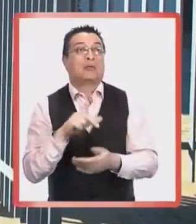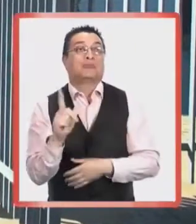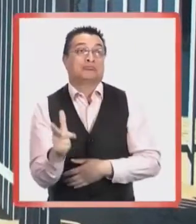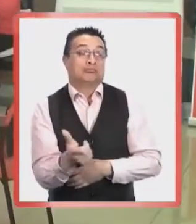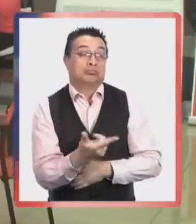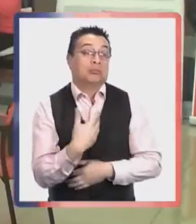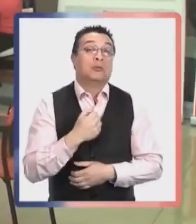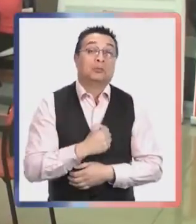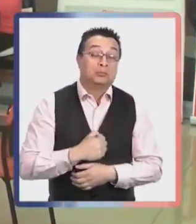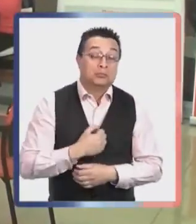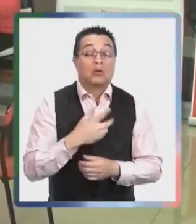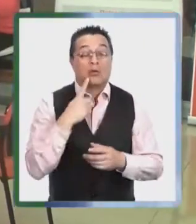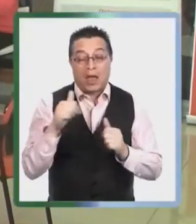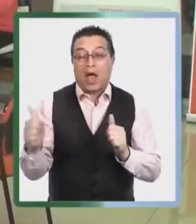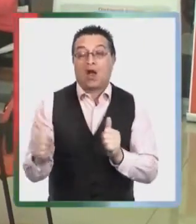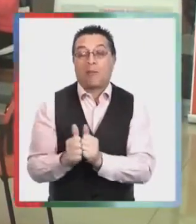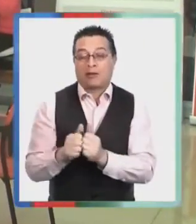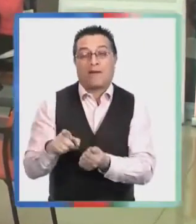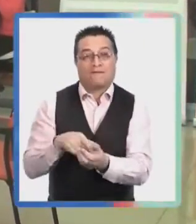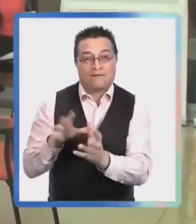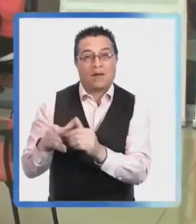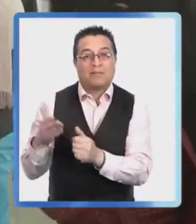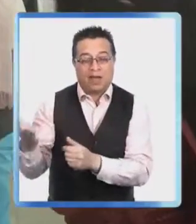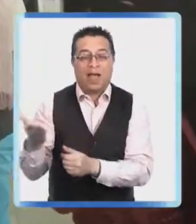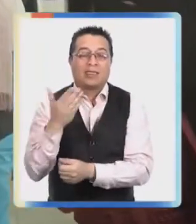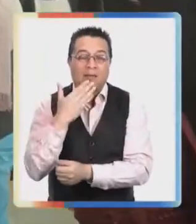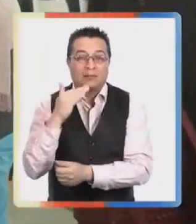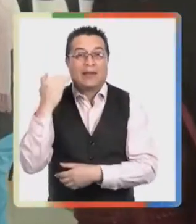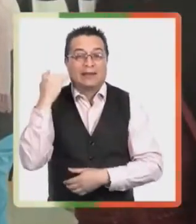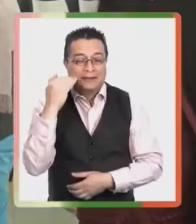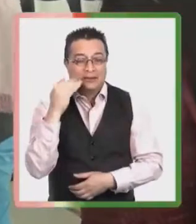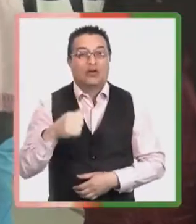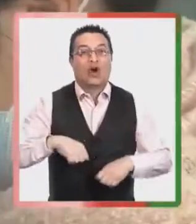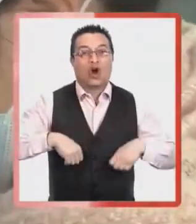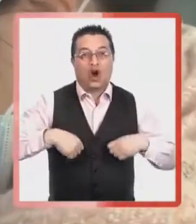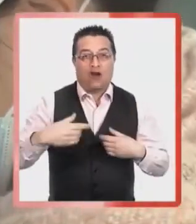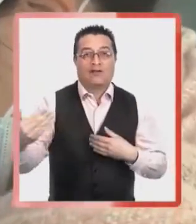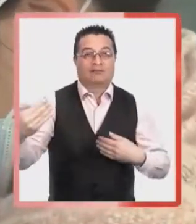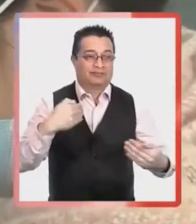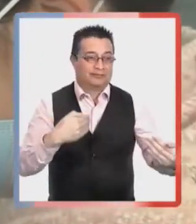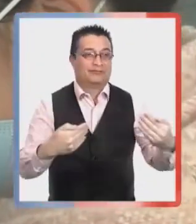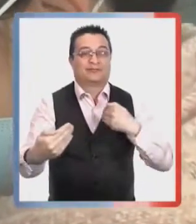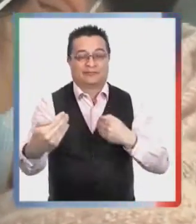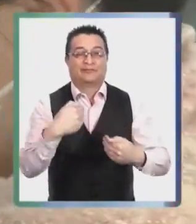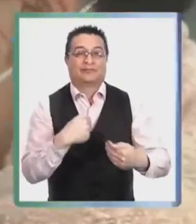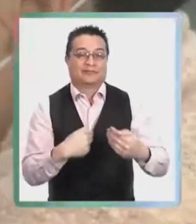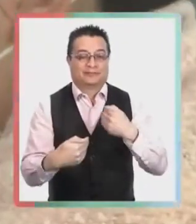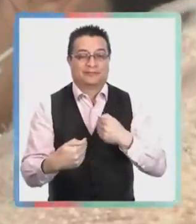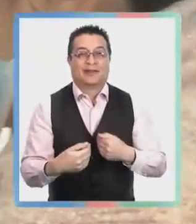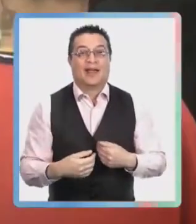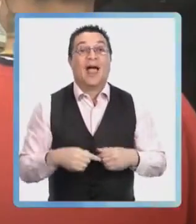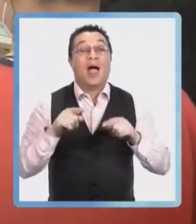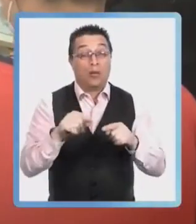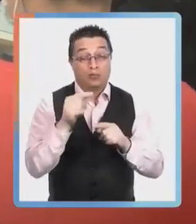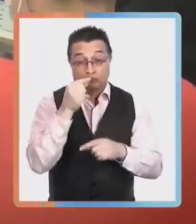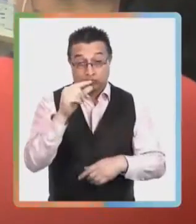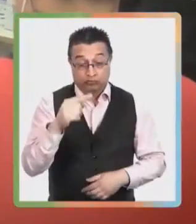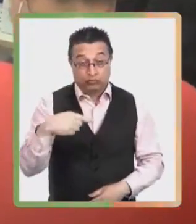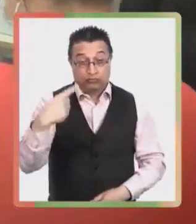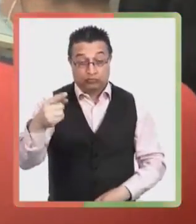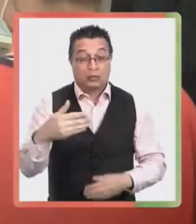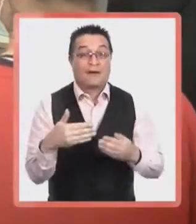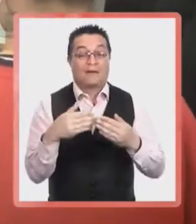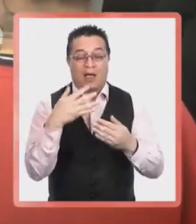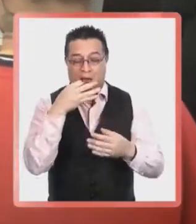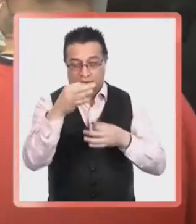de espera y también como acompañamiento a las familias de los niños y jóvenes que nos acompañan próximamente